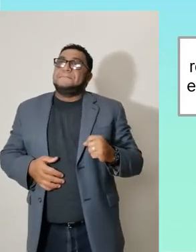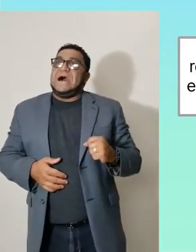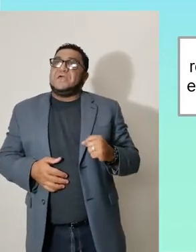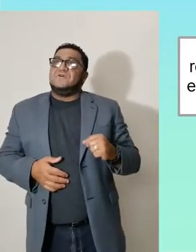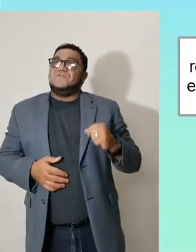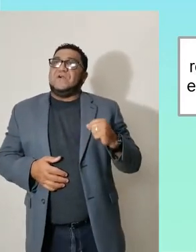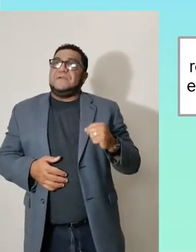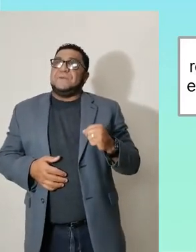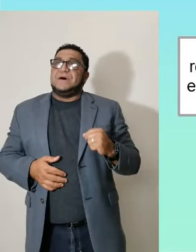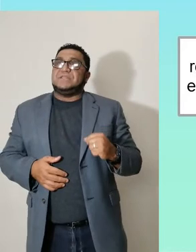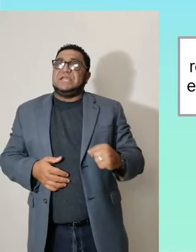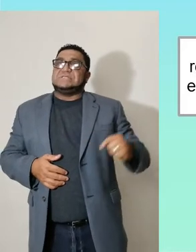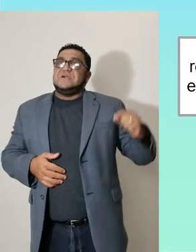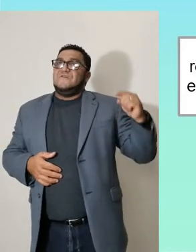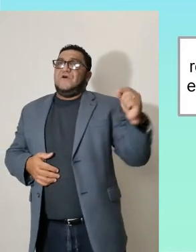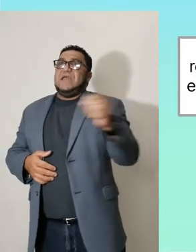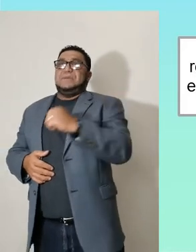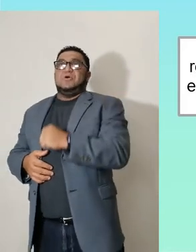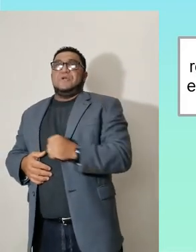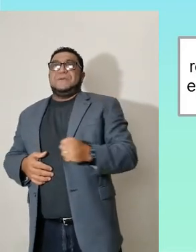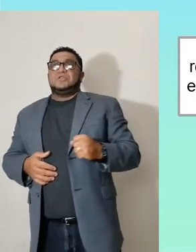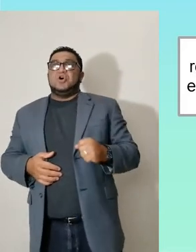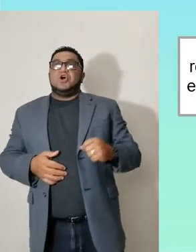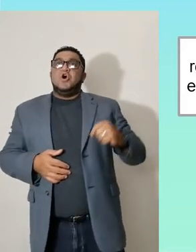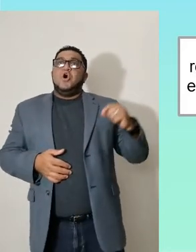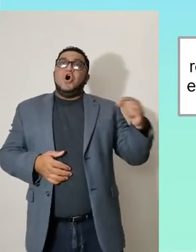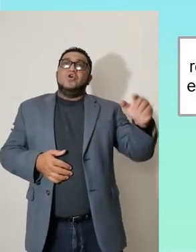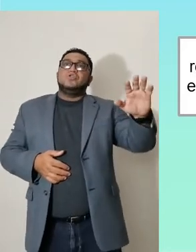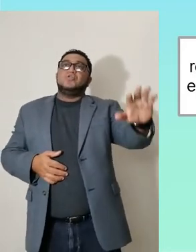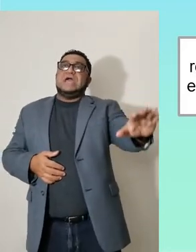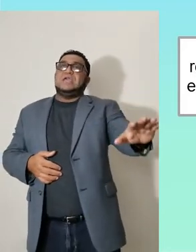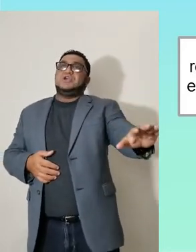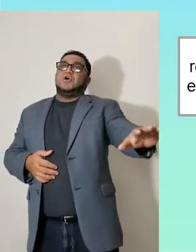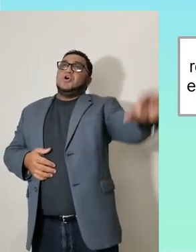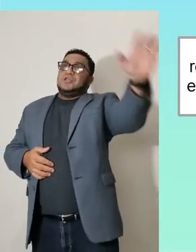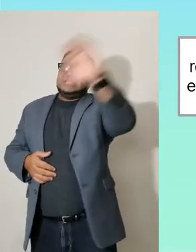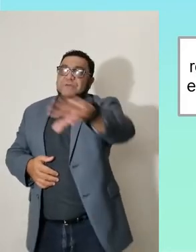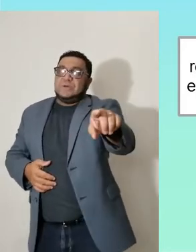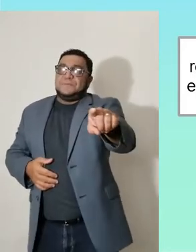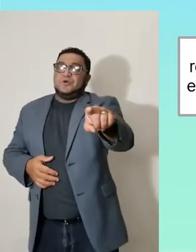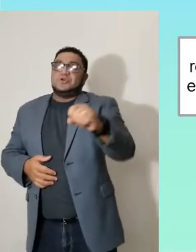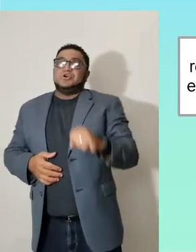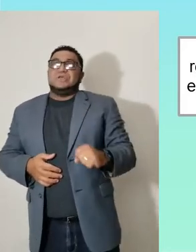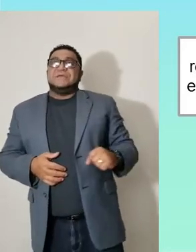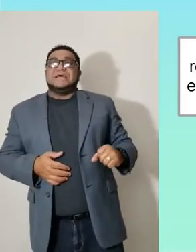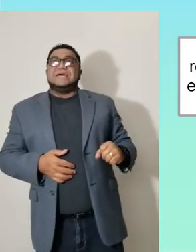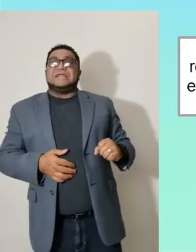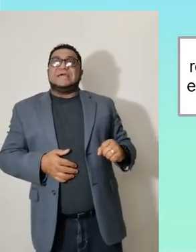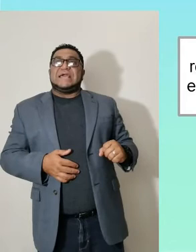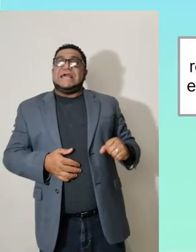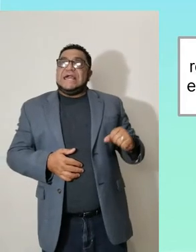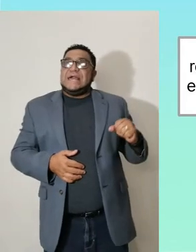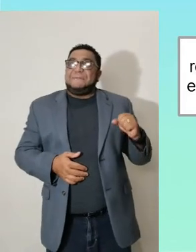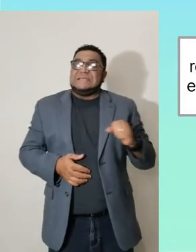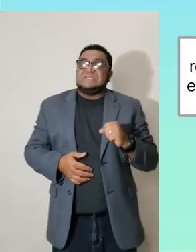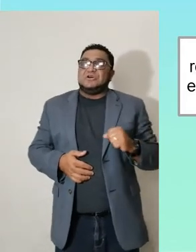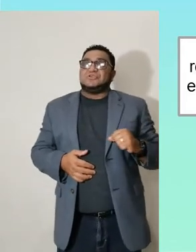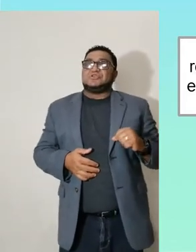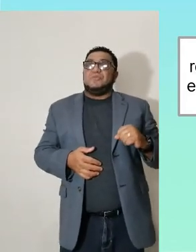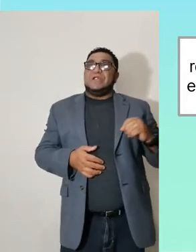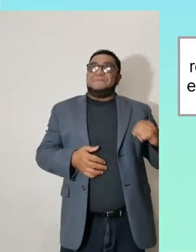mario felipe martínez fue el mejor pintor hondureño tenido la producción del metal de red